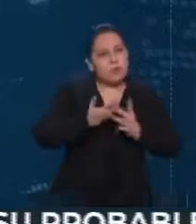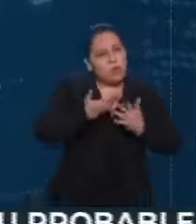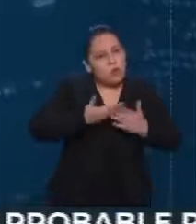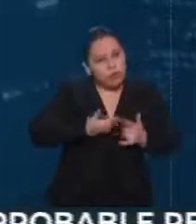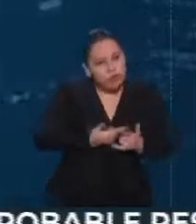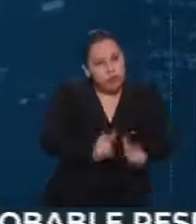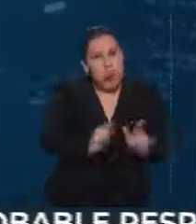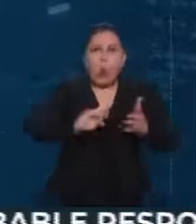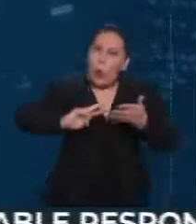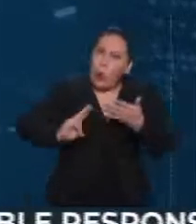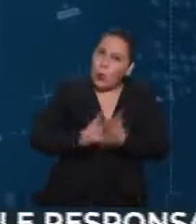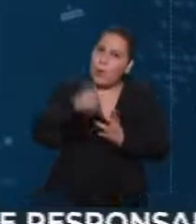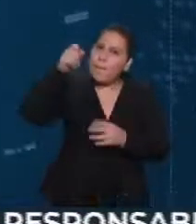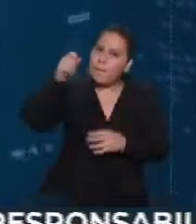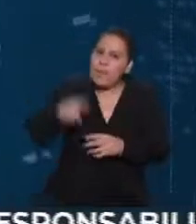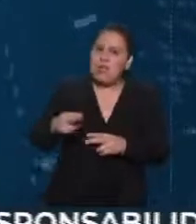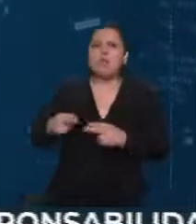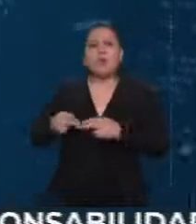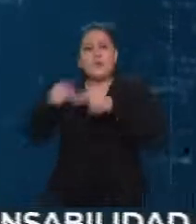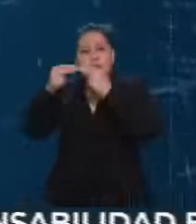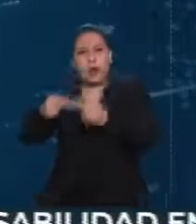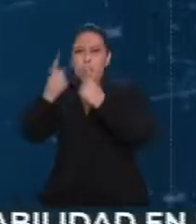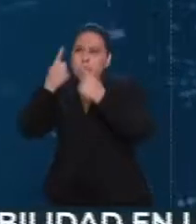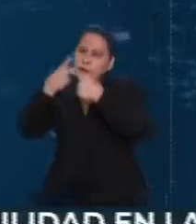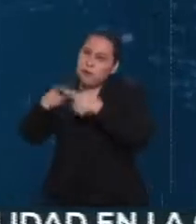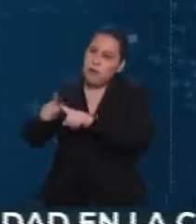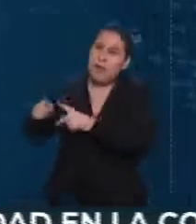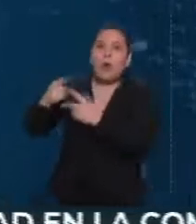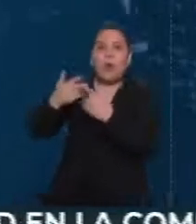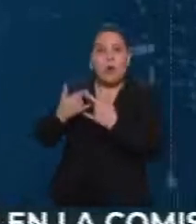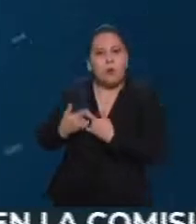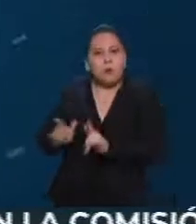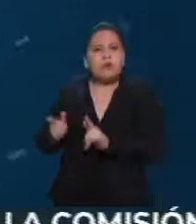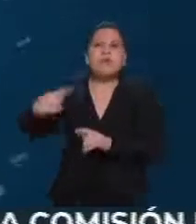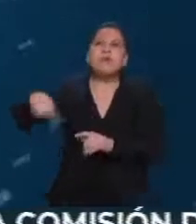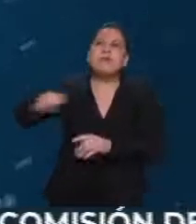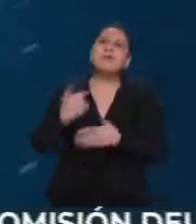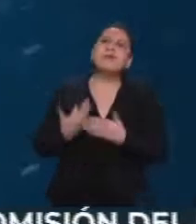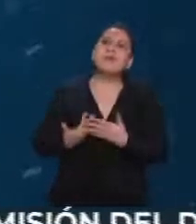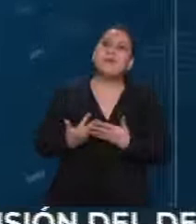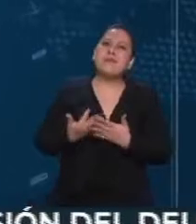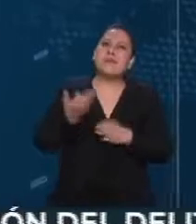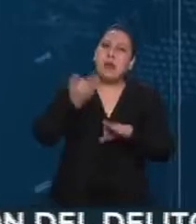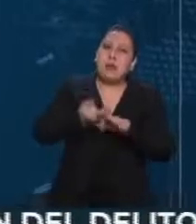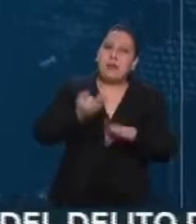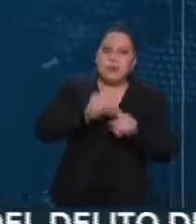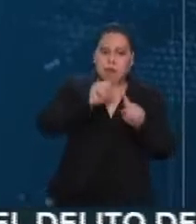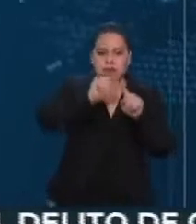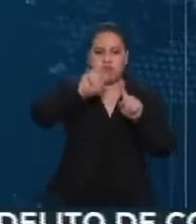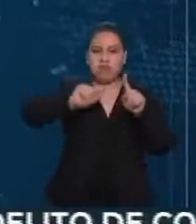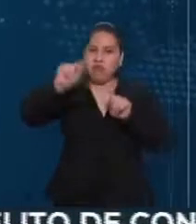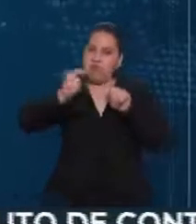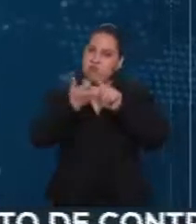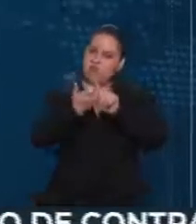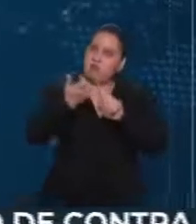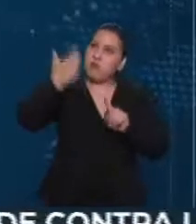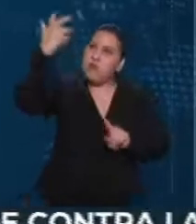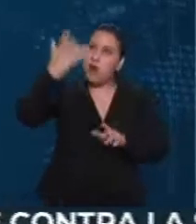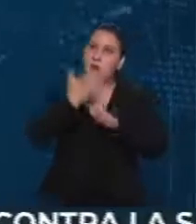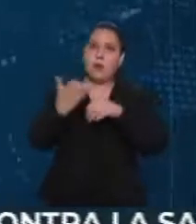el avance del Plan Nacional de Vacunación, nosotros ¿qué podemos esperar sobre estos datos que estamos recibiendo el día de